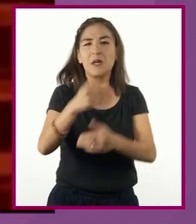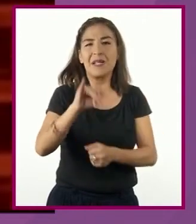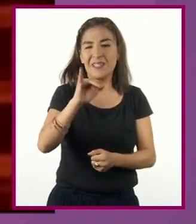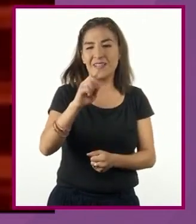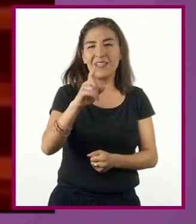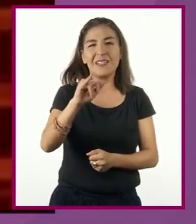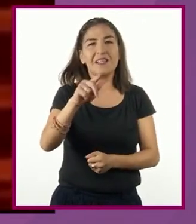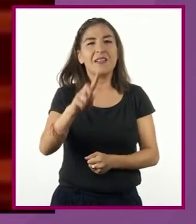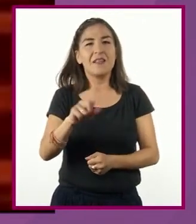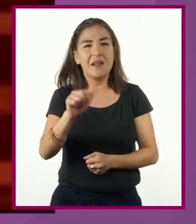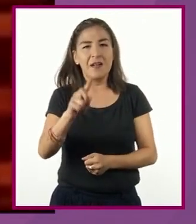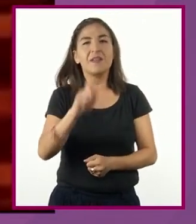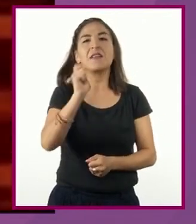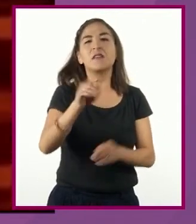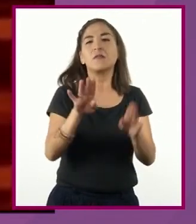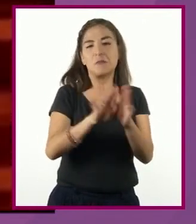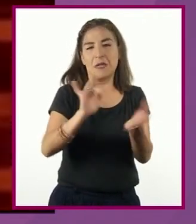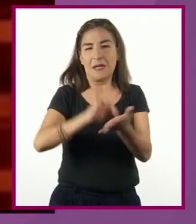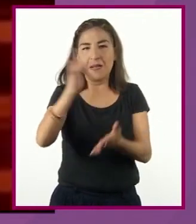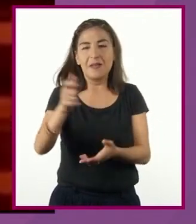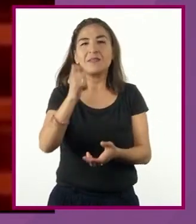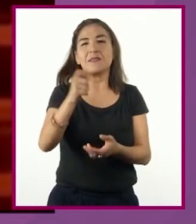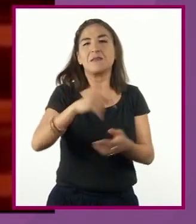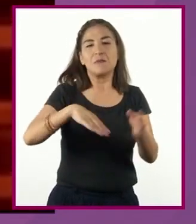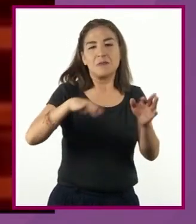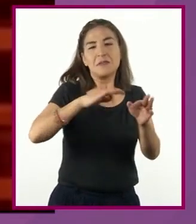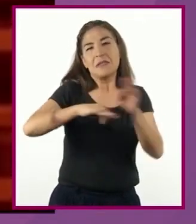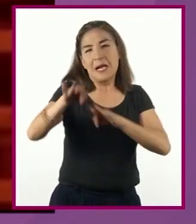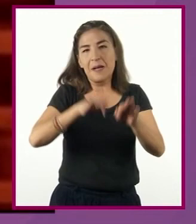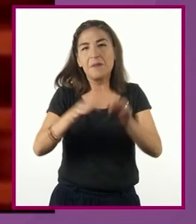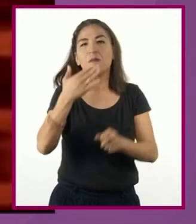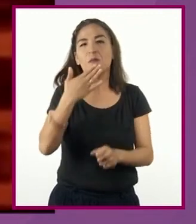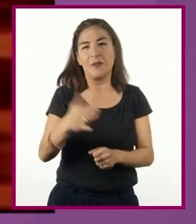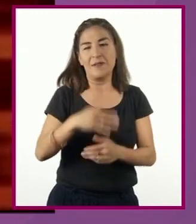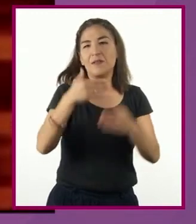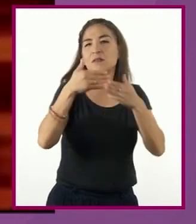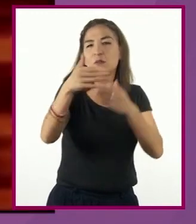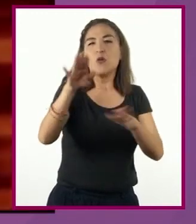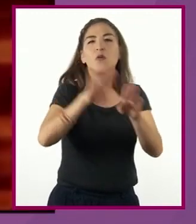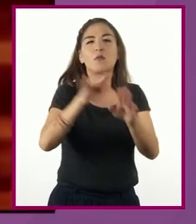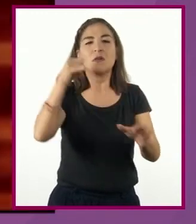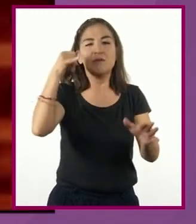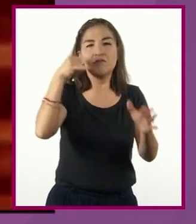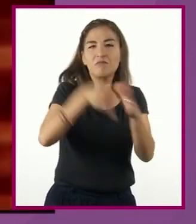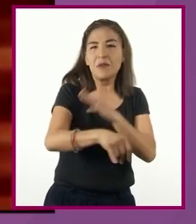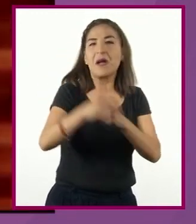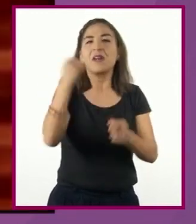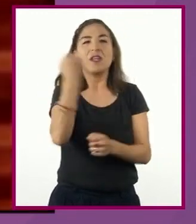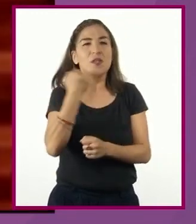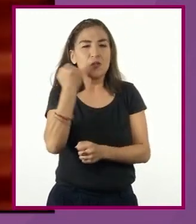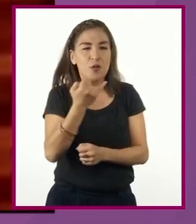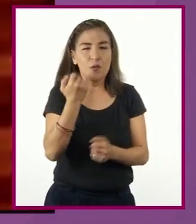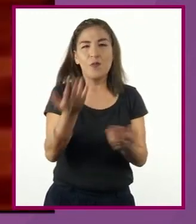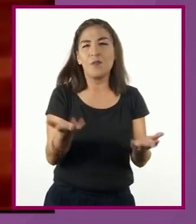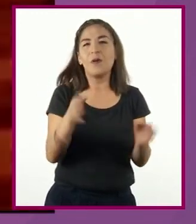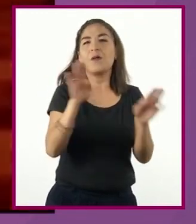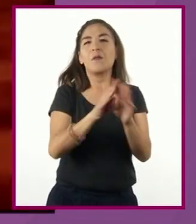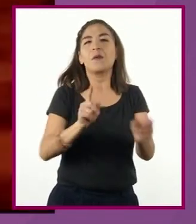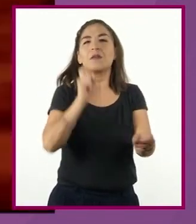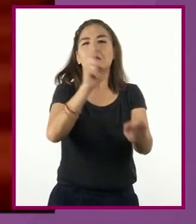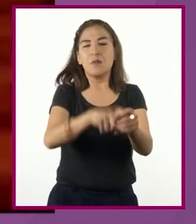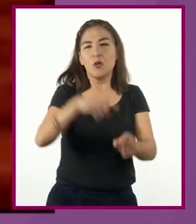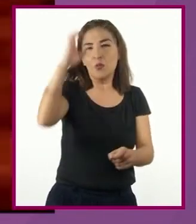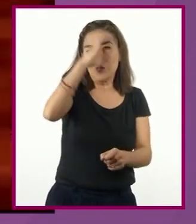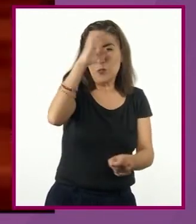pero se da gracias al contexto inmediato, la familia y por supuesto un contexto amplio. Hablamos un idioma, pertenecemos a una determinada